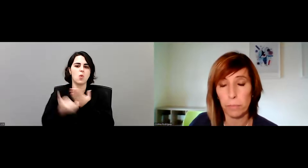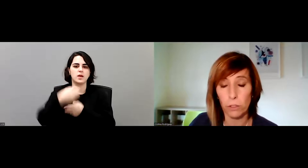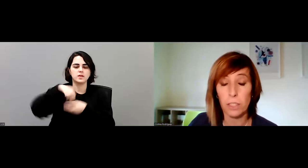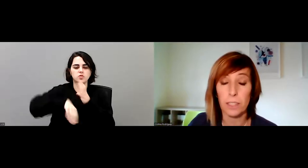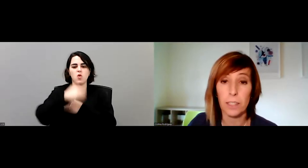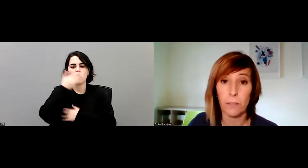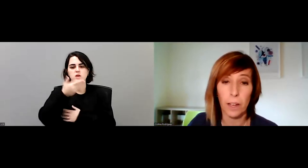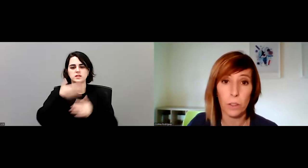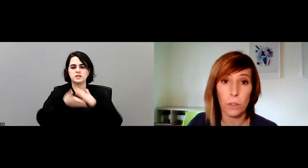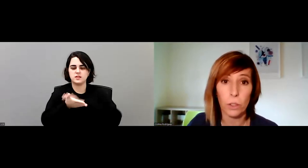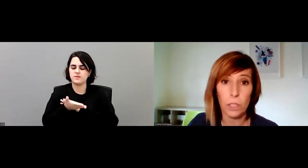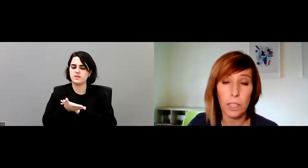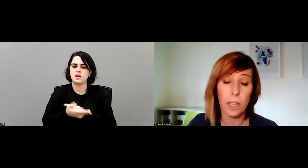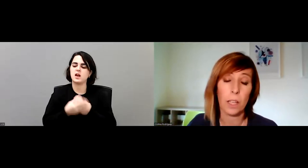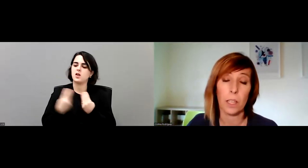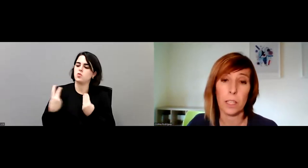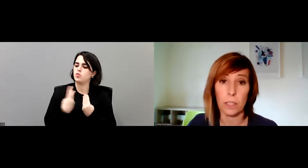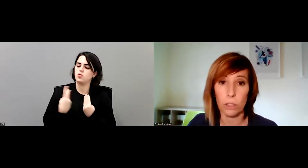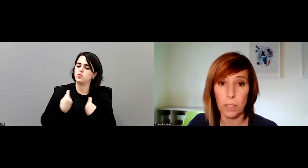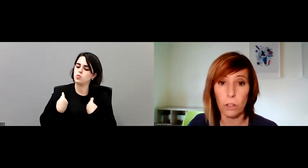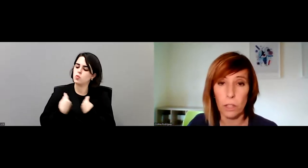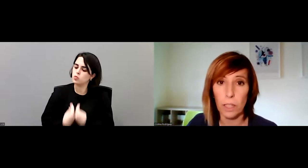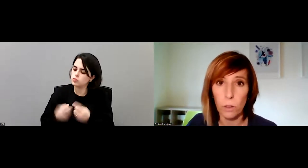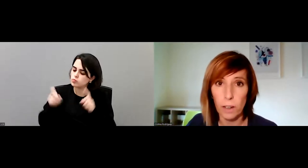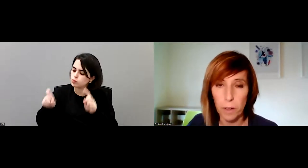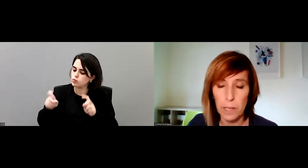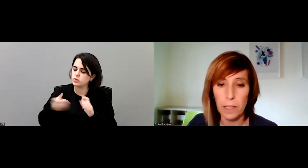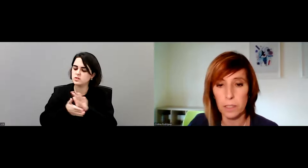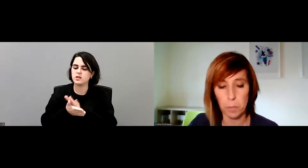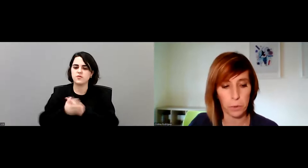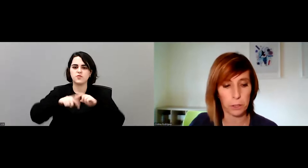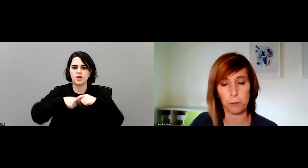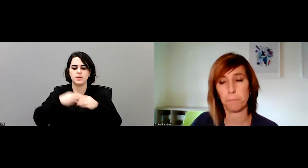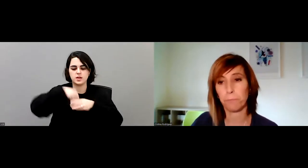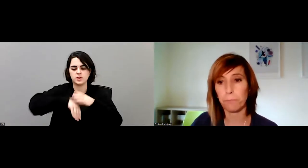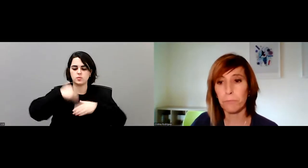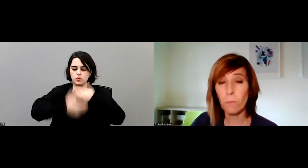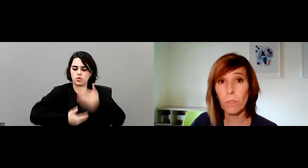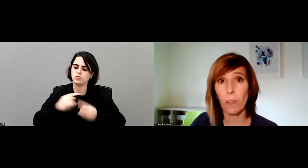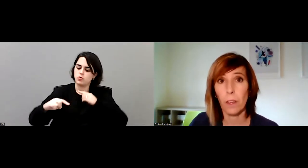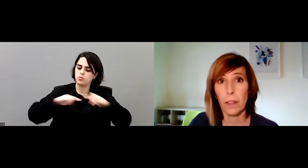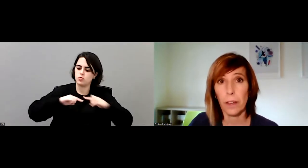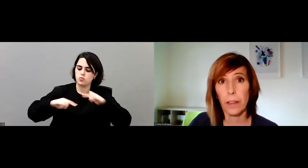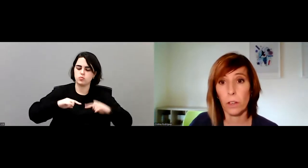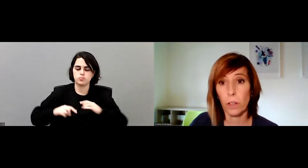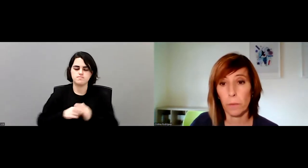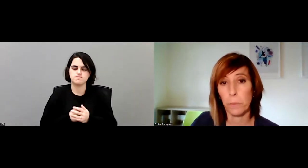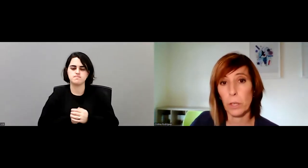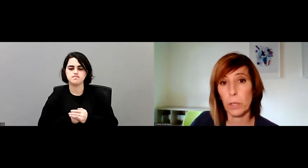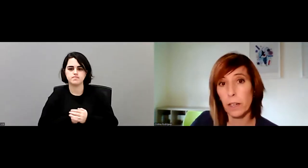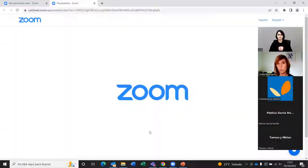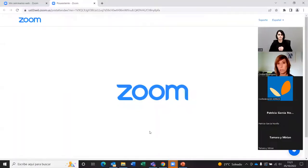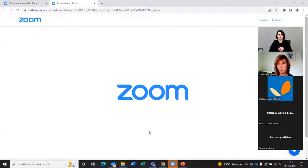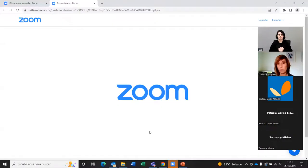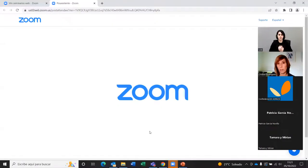dos personas que están trabajando con ella y que nos están coordinando a la familia en este proceso. Voy